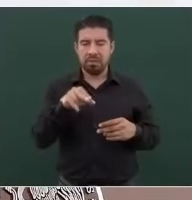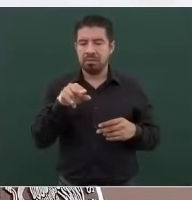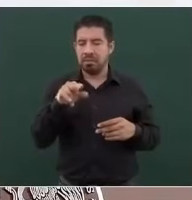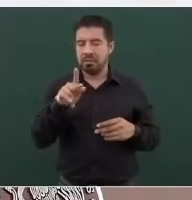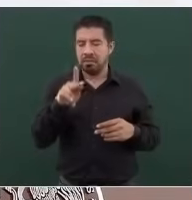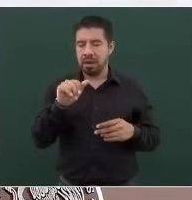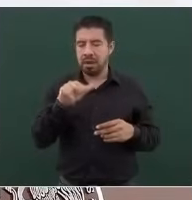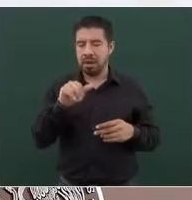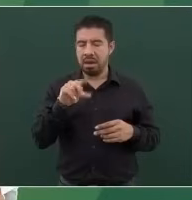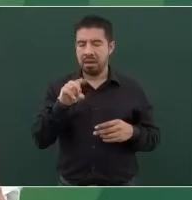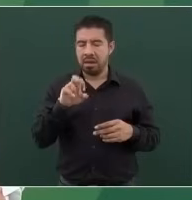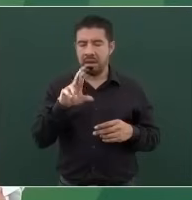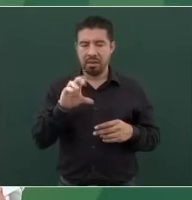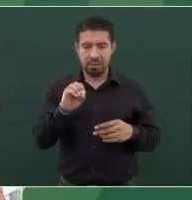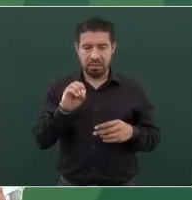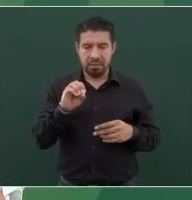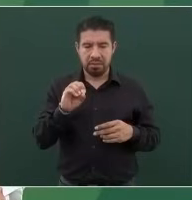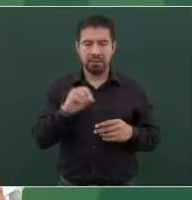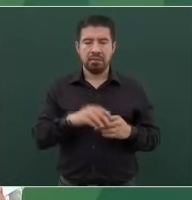de